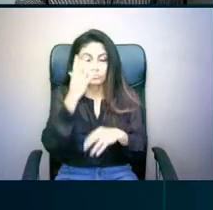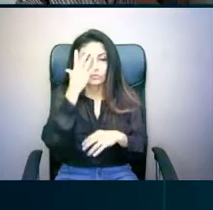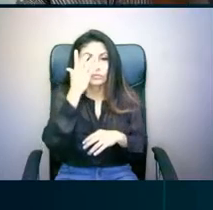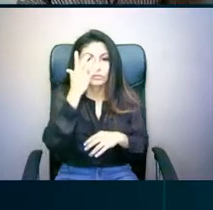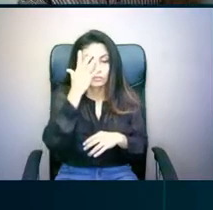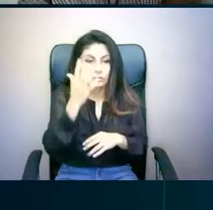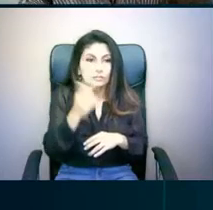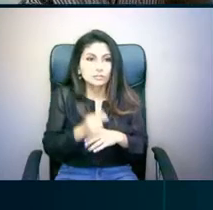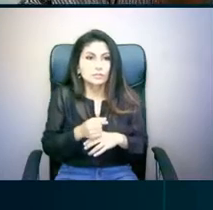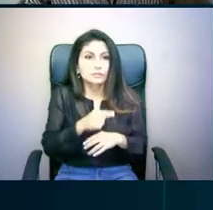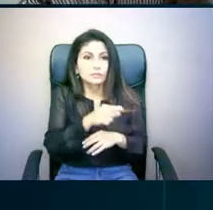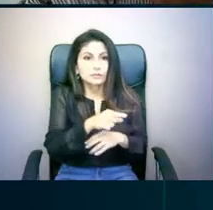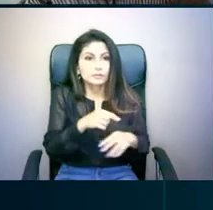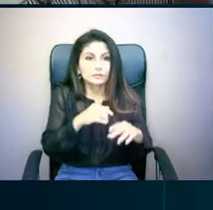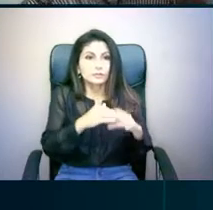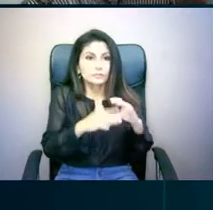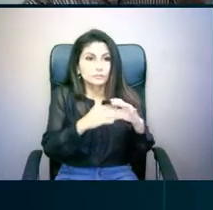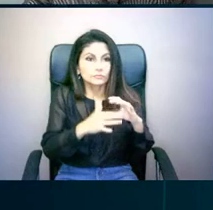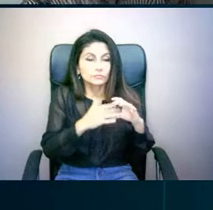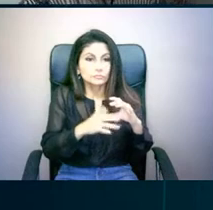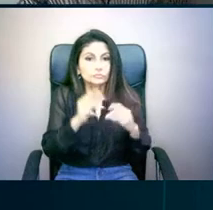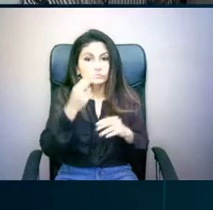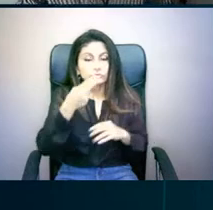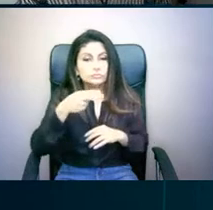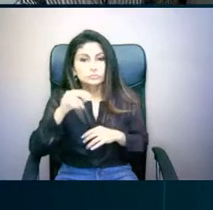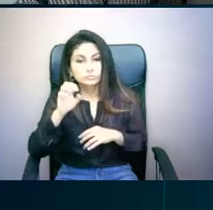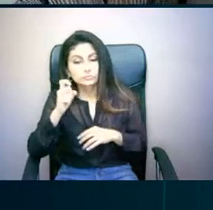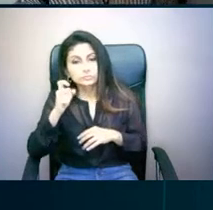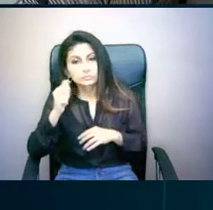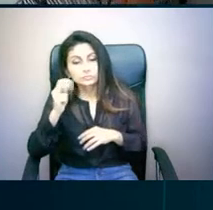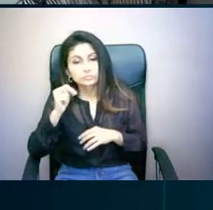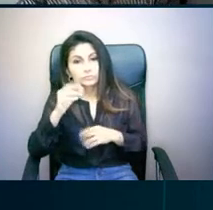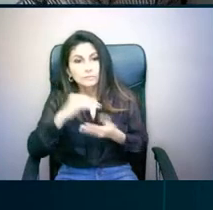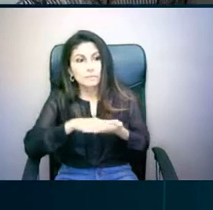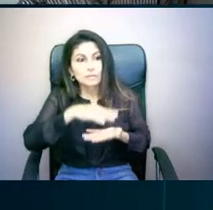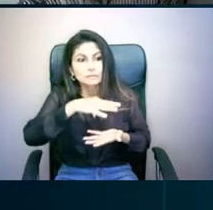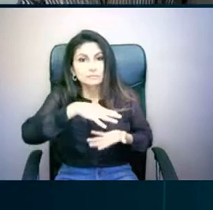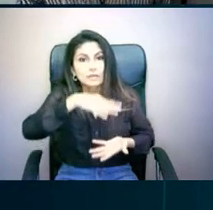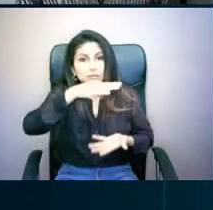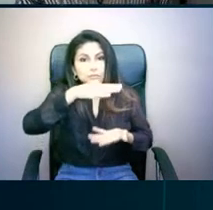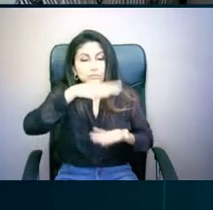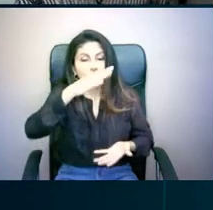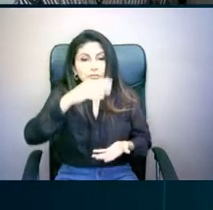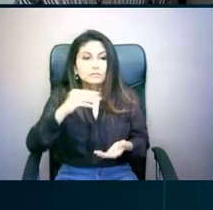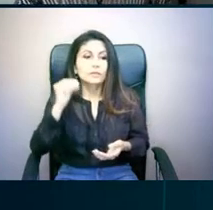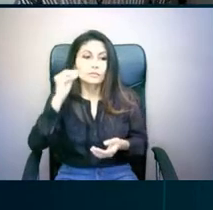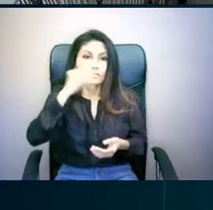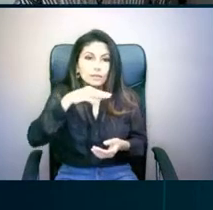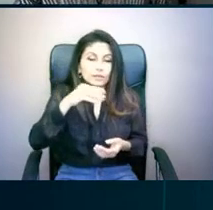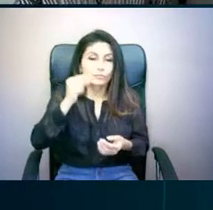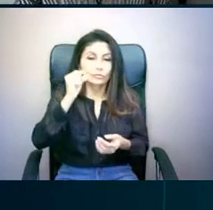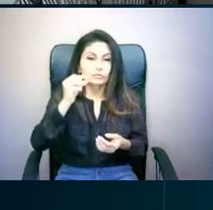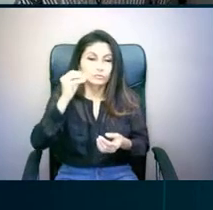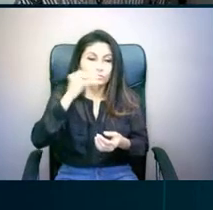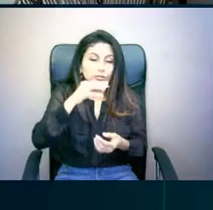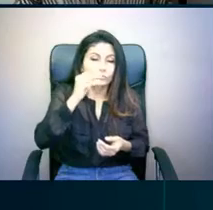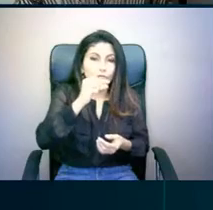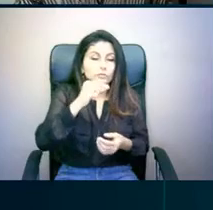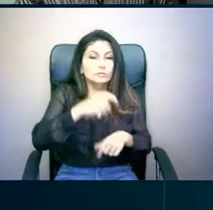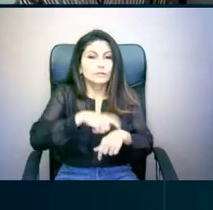por acumulación del hexano que estamos adicionando, porque recordemos que igual estamos adicionando un poquitico, ya que con el